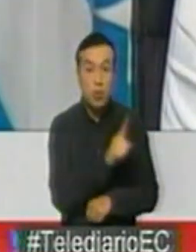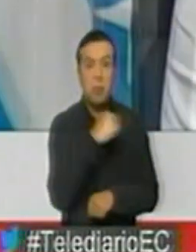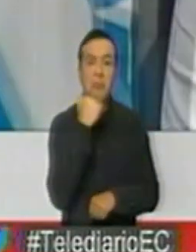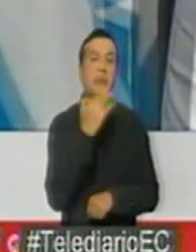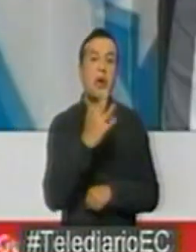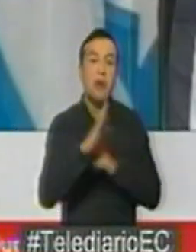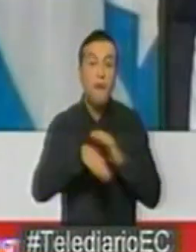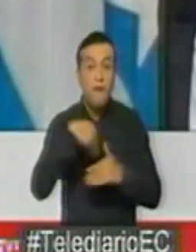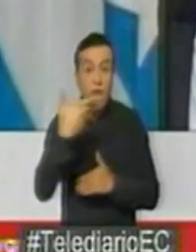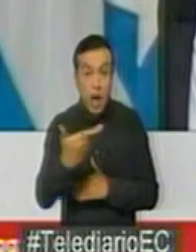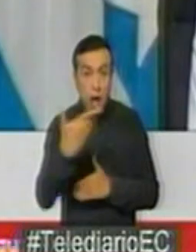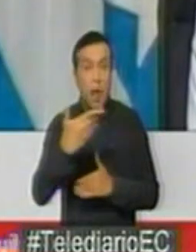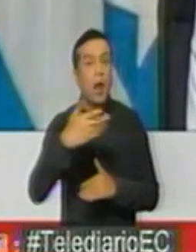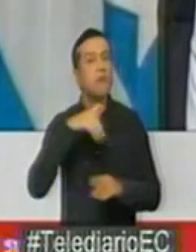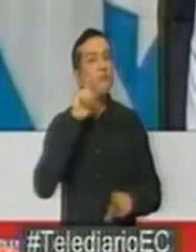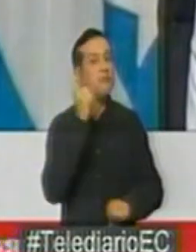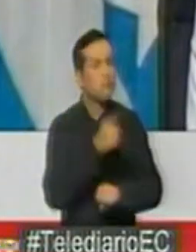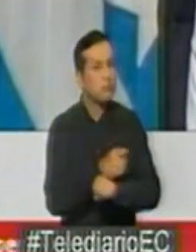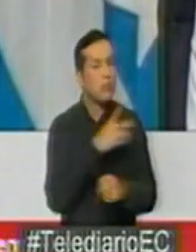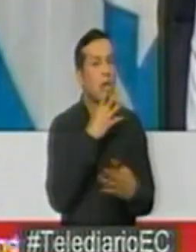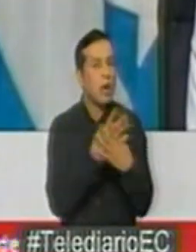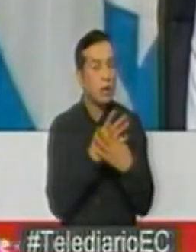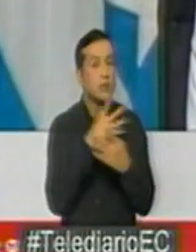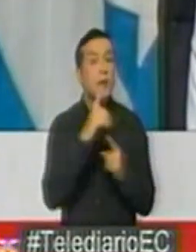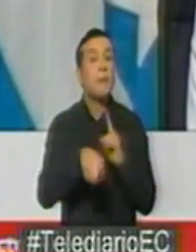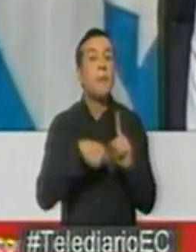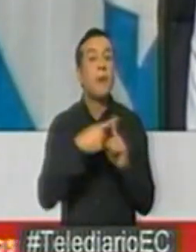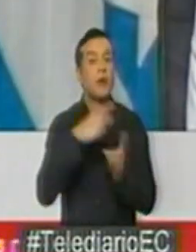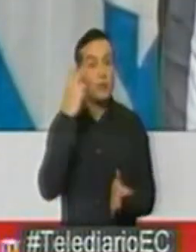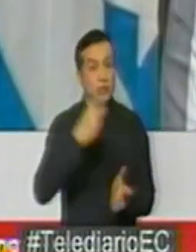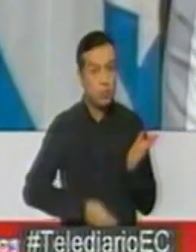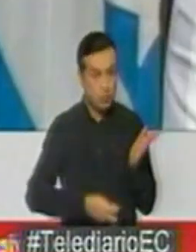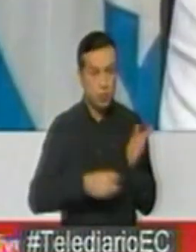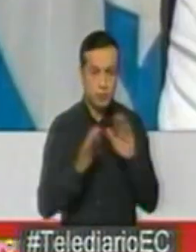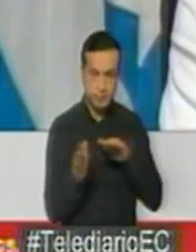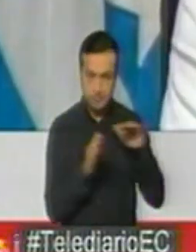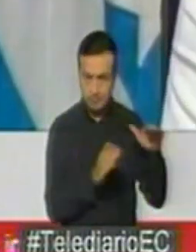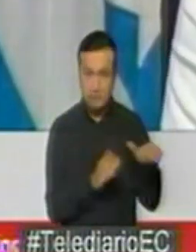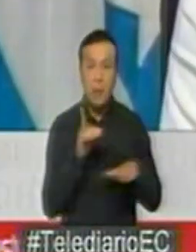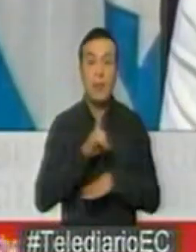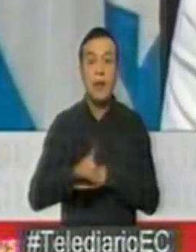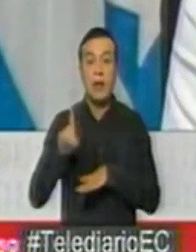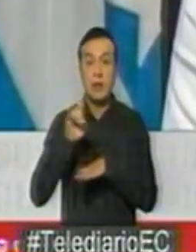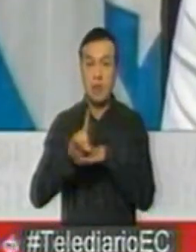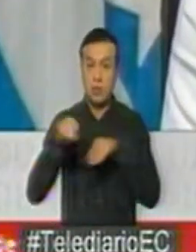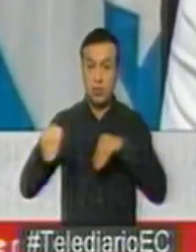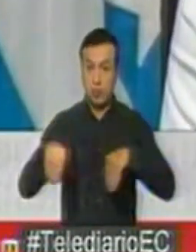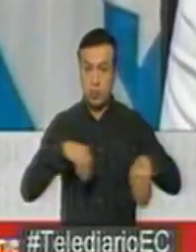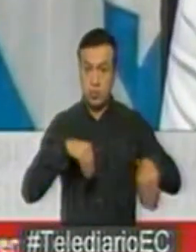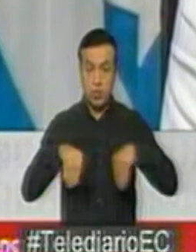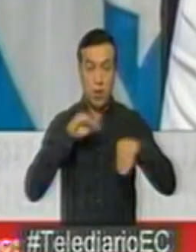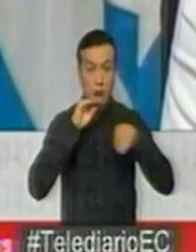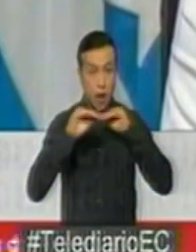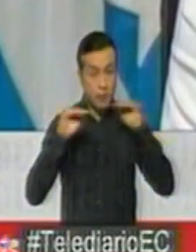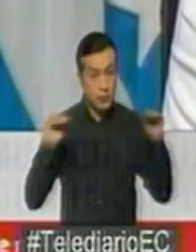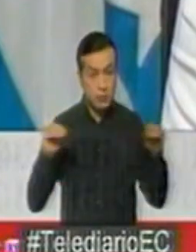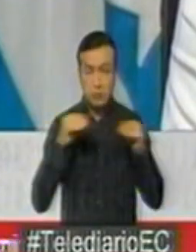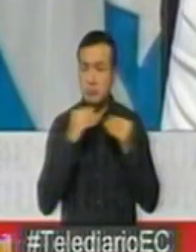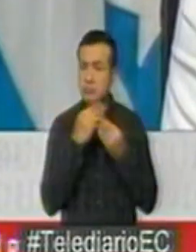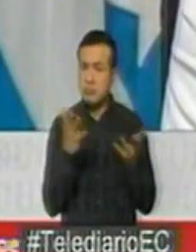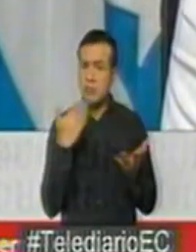multa. He conversado con directivos de los supermercados que abastecen a la ciudadanía. Quiero manifestarles que ellos manifiestan que